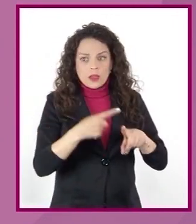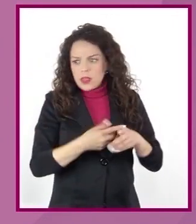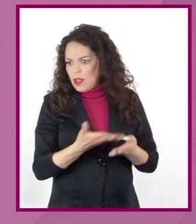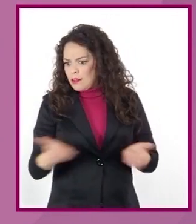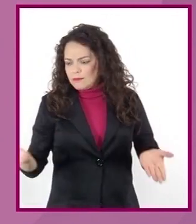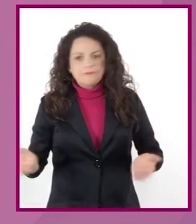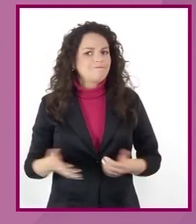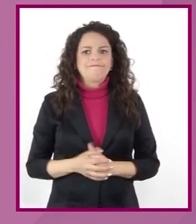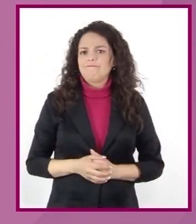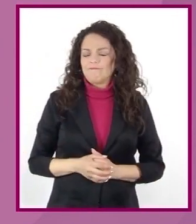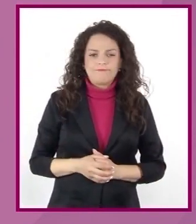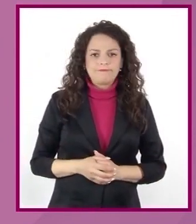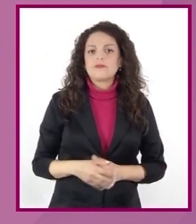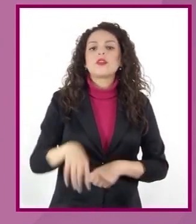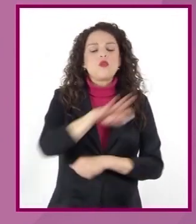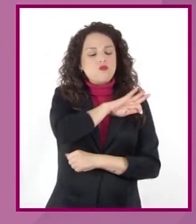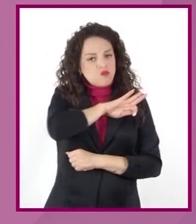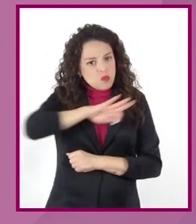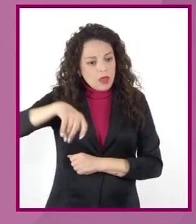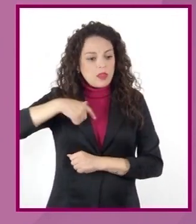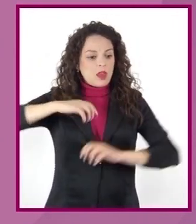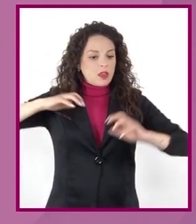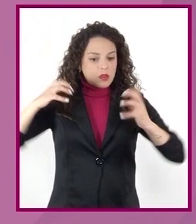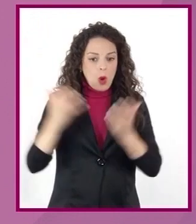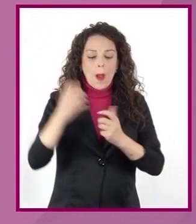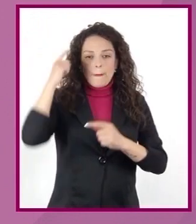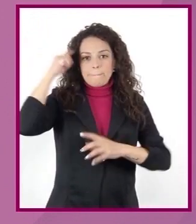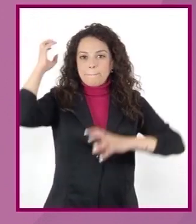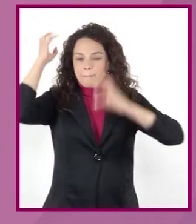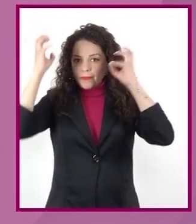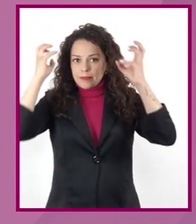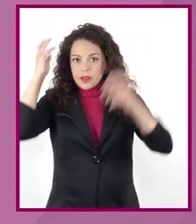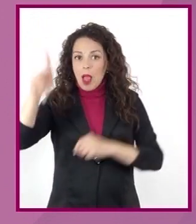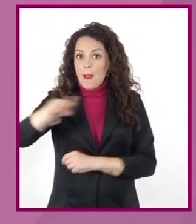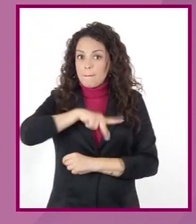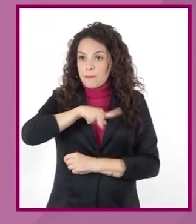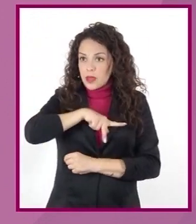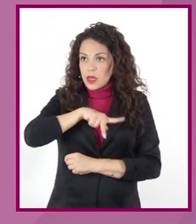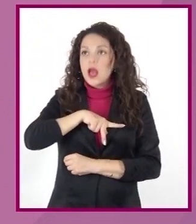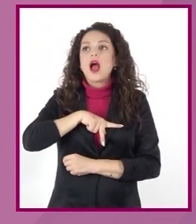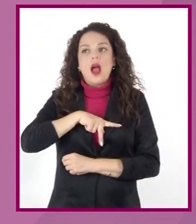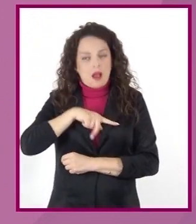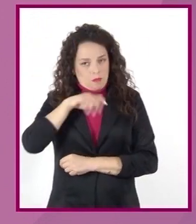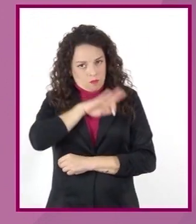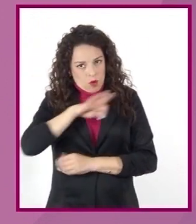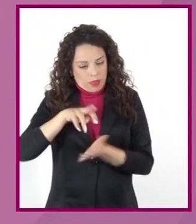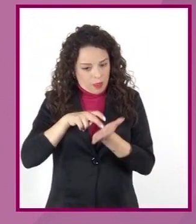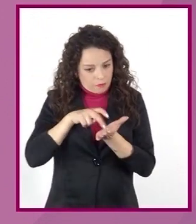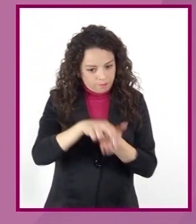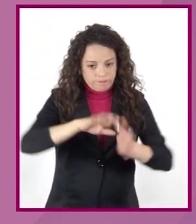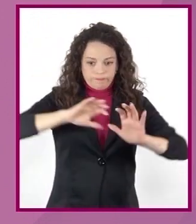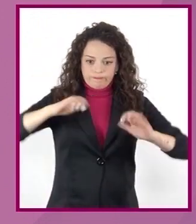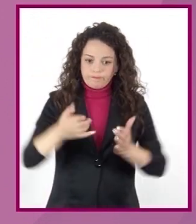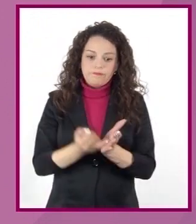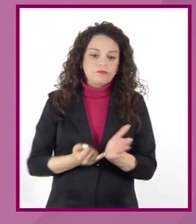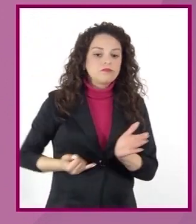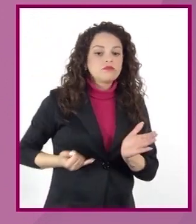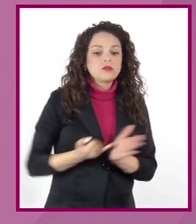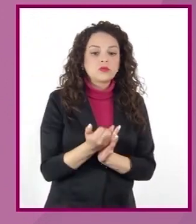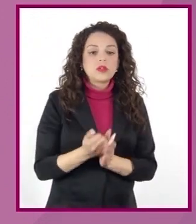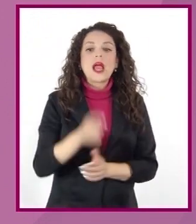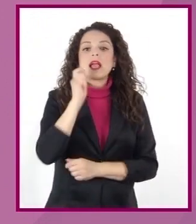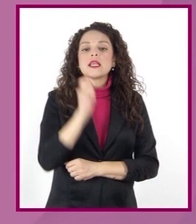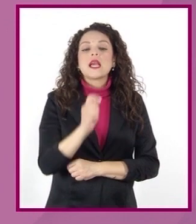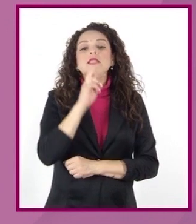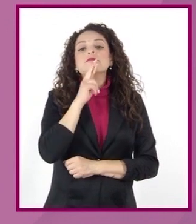son capaces de reflexionar y sacar sus propias conclusiones para actuar conforme a lo que es mejor en